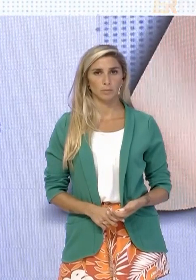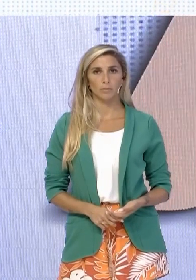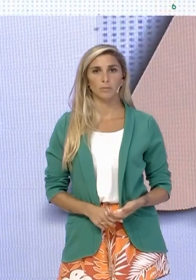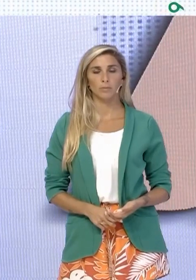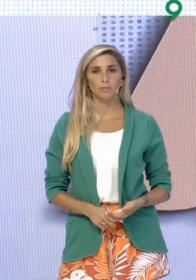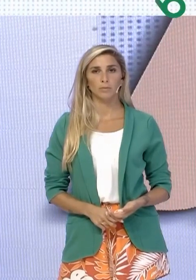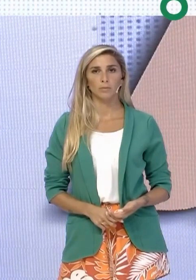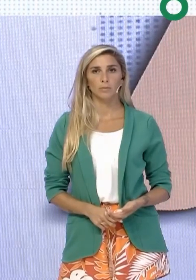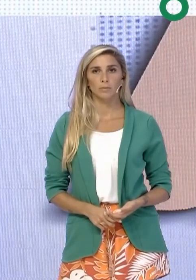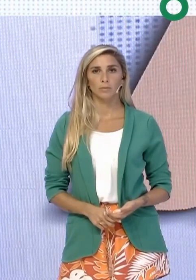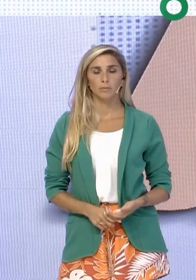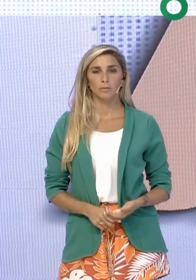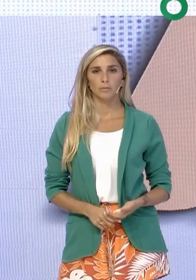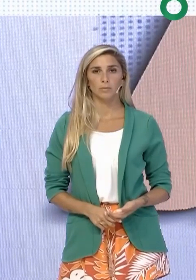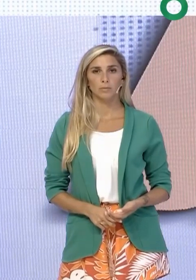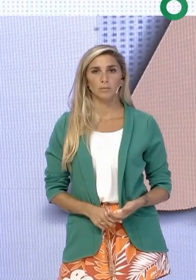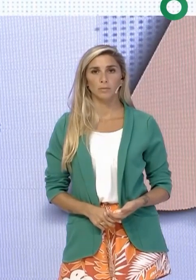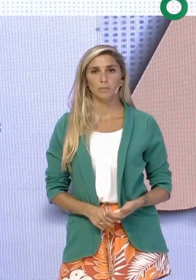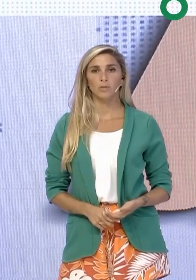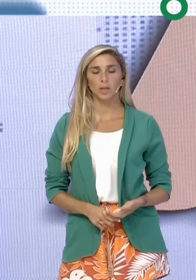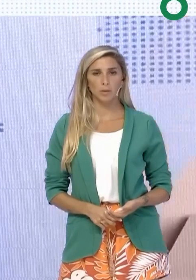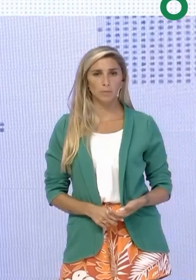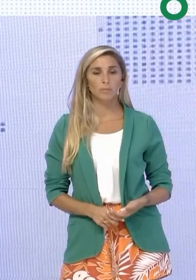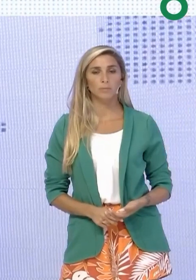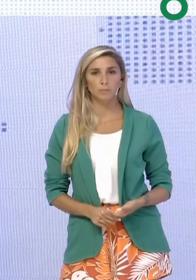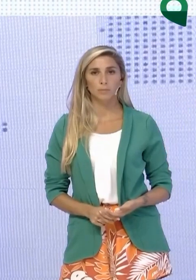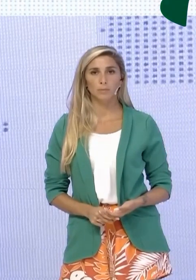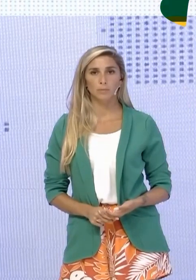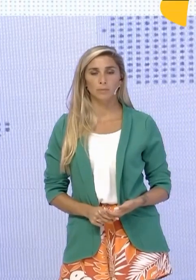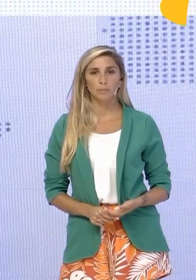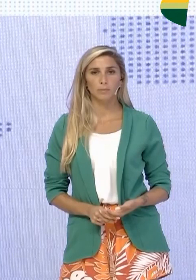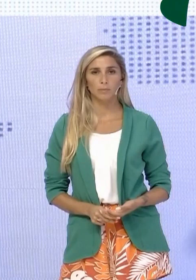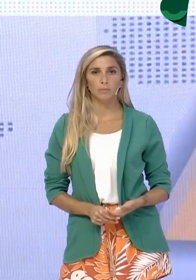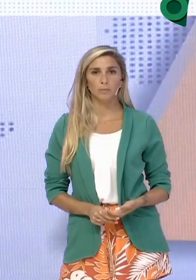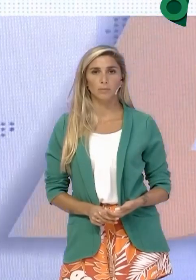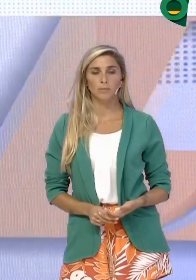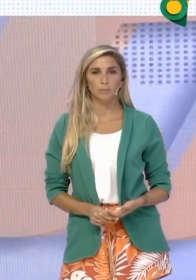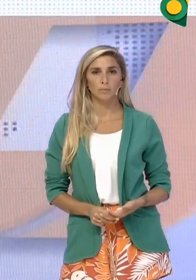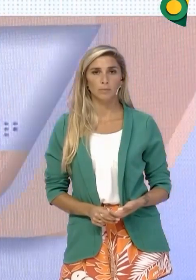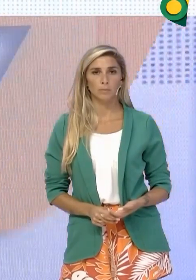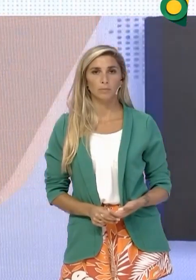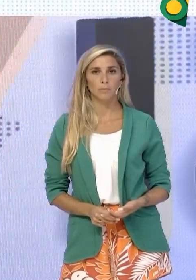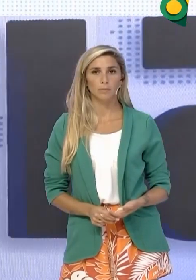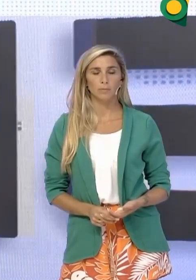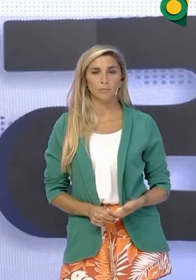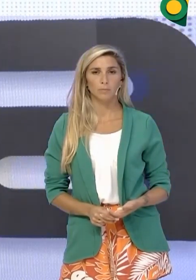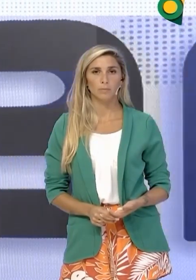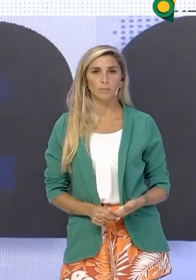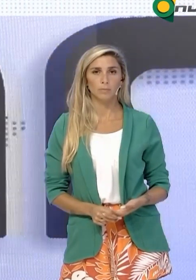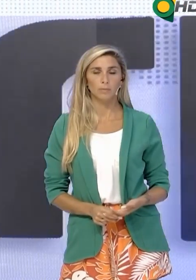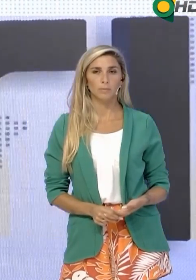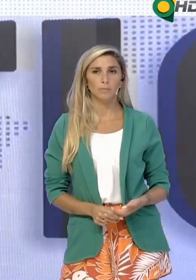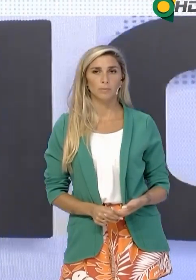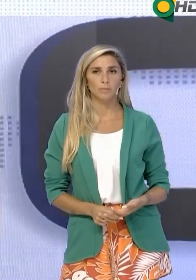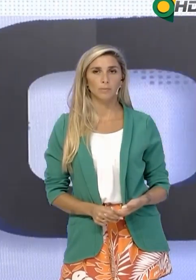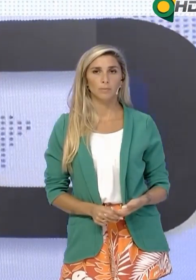camino en donde esa persona engañada, sí, me va brindando distintos datos